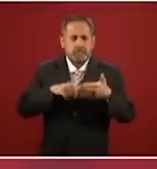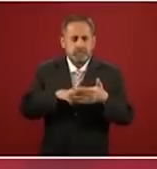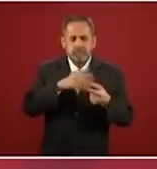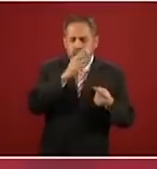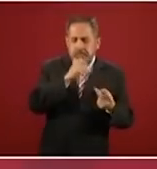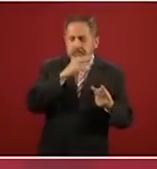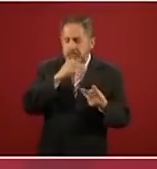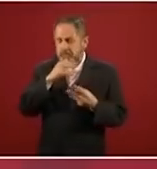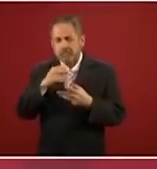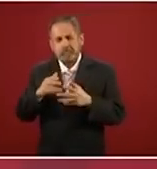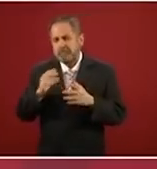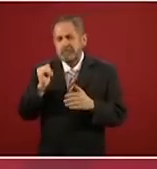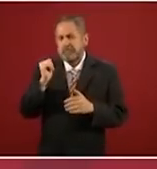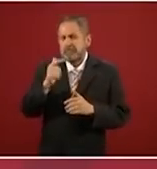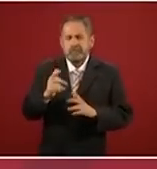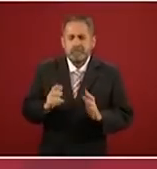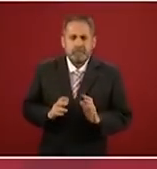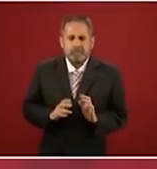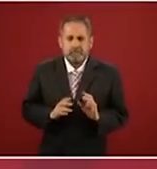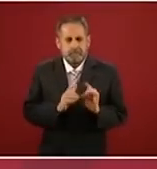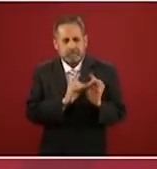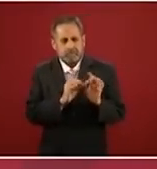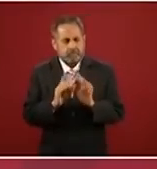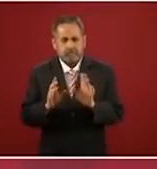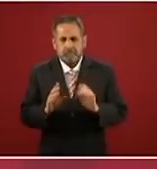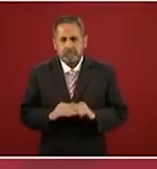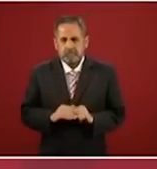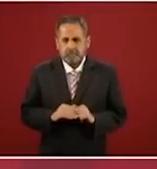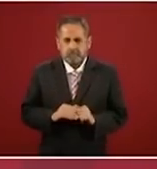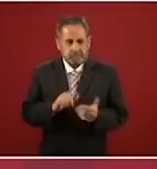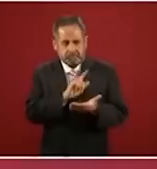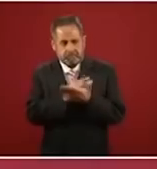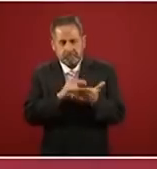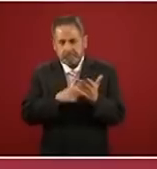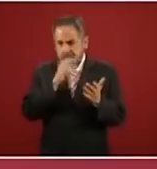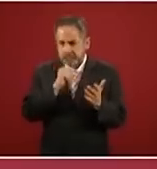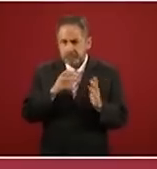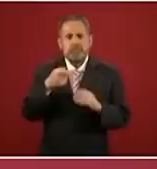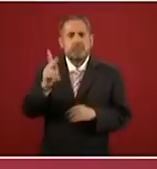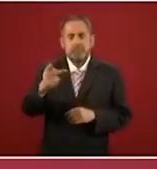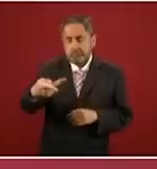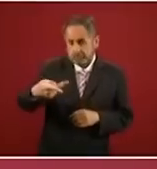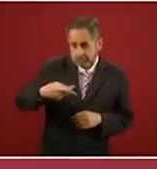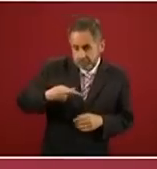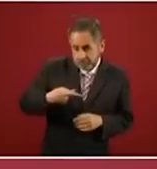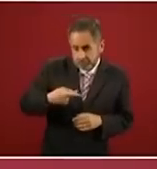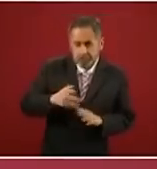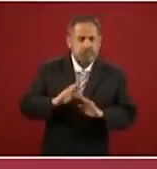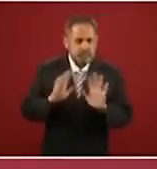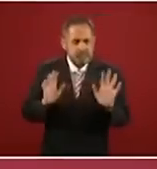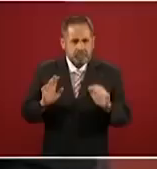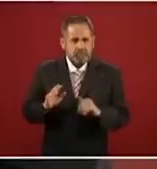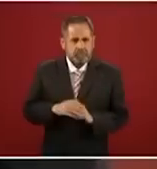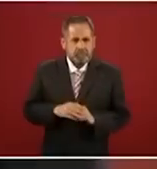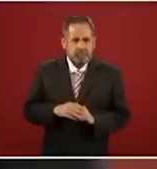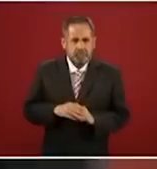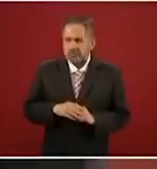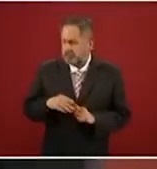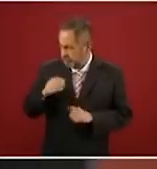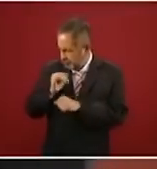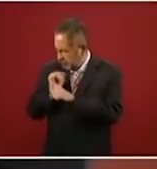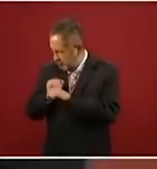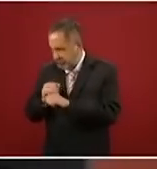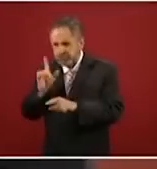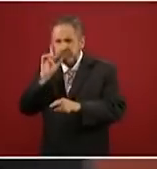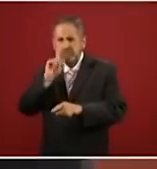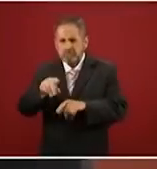alguna situación legal pero ya que lo estás planteando lo revisamos y